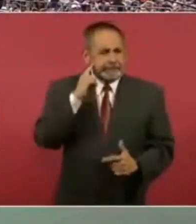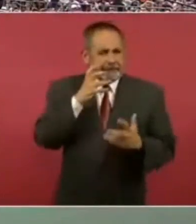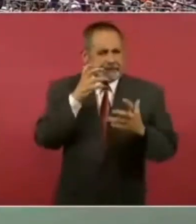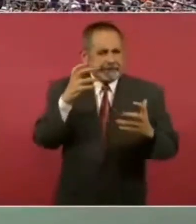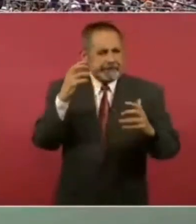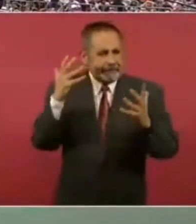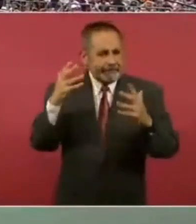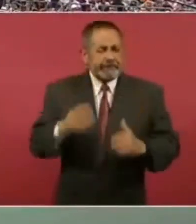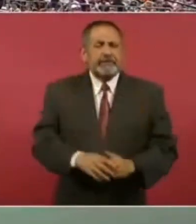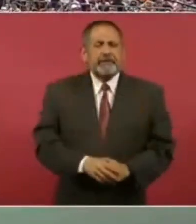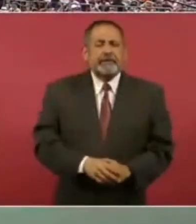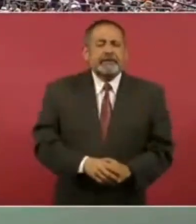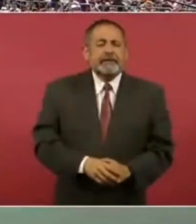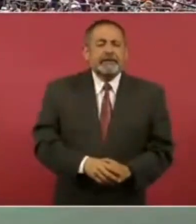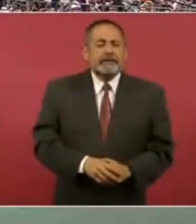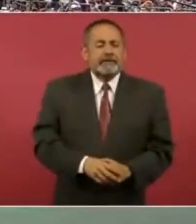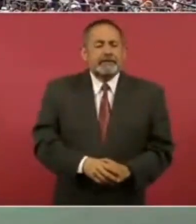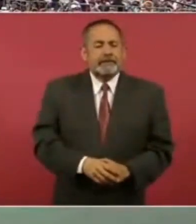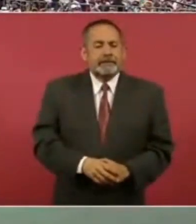Además